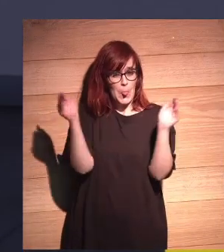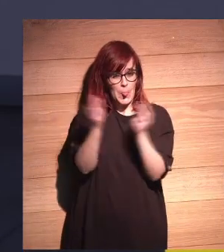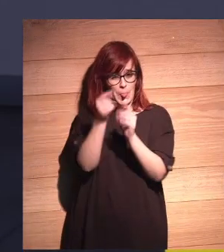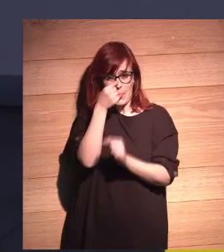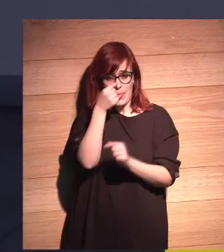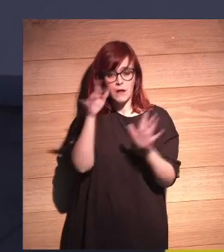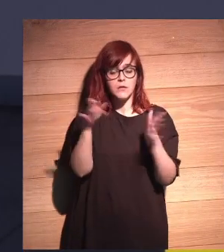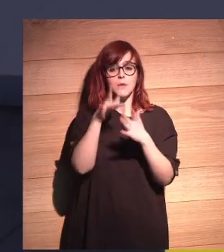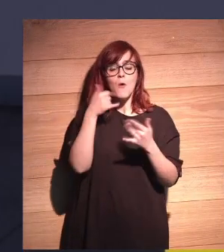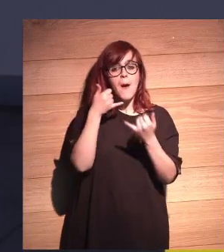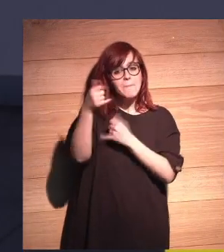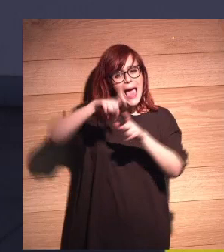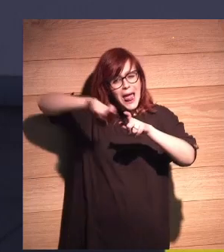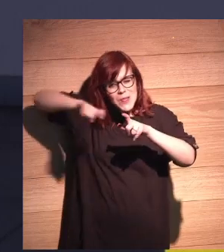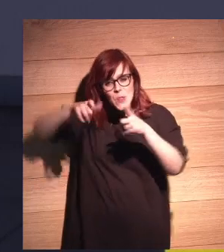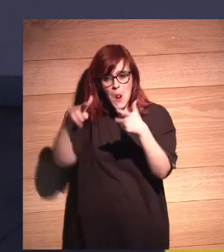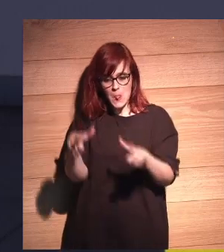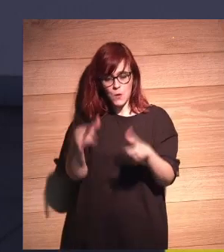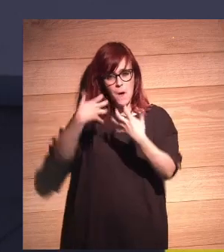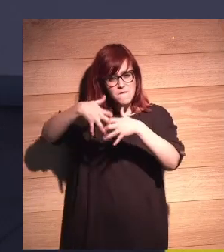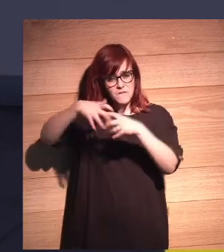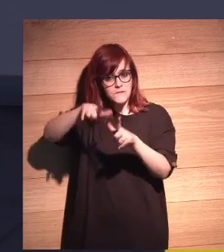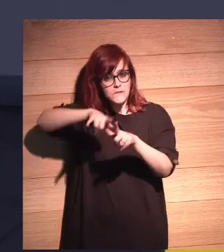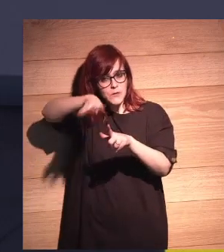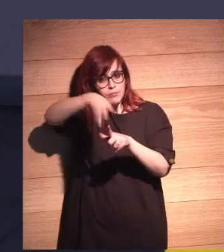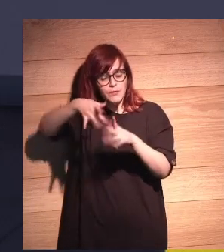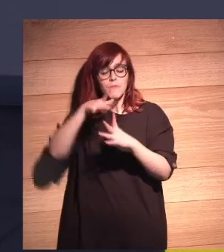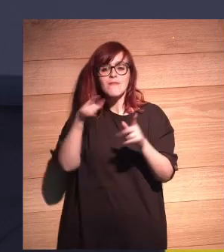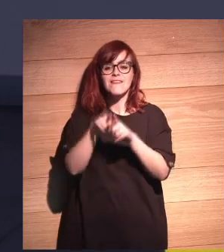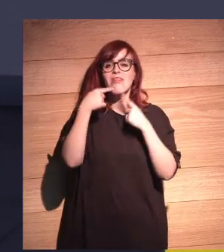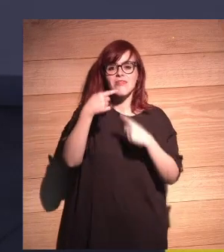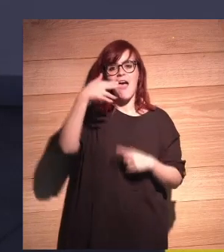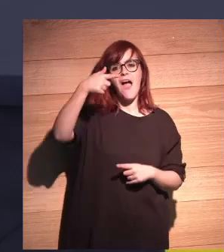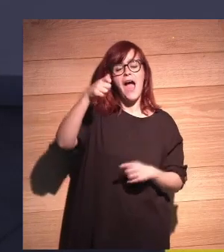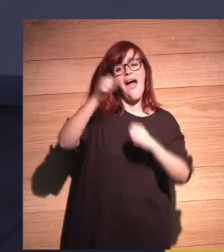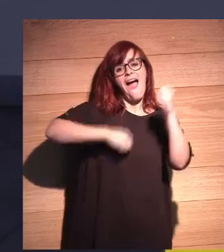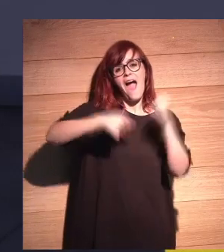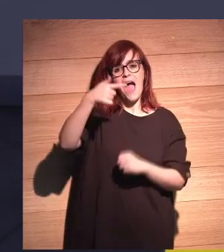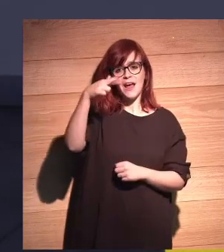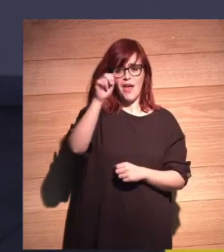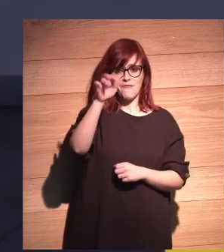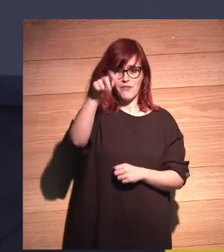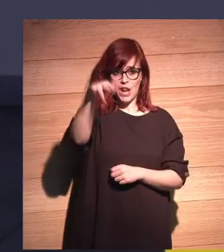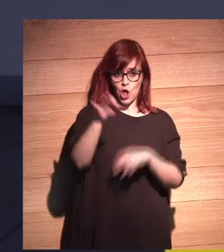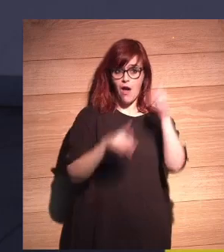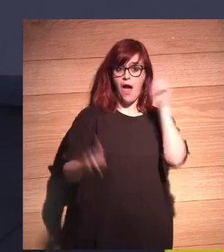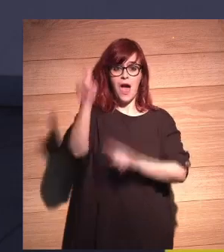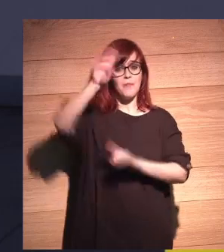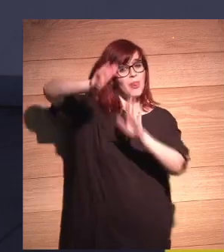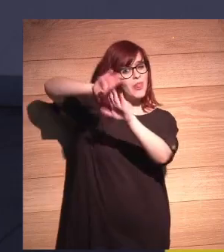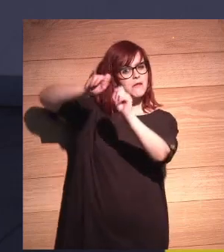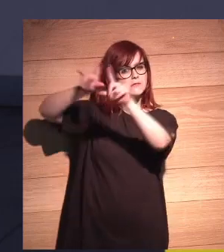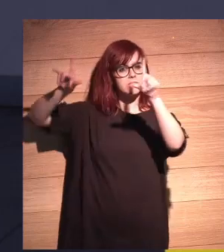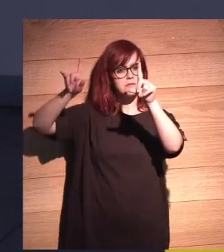la microelectrónica, de los nuevos materiales, por ejemplo, como el grafeno, que son los que aparecen en la parte superior